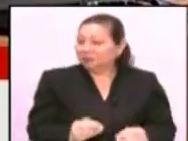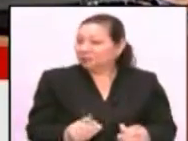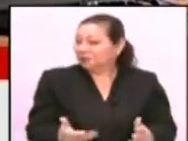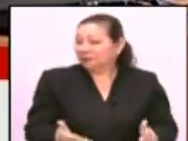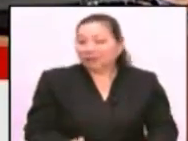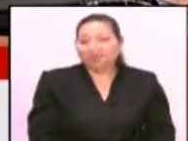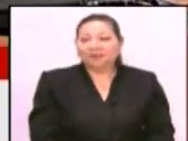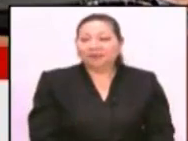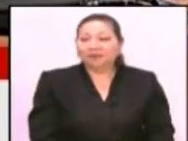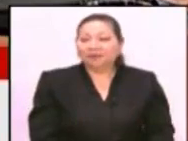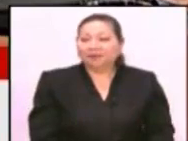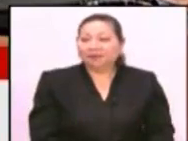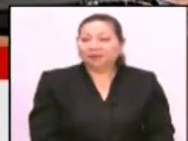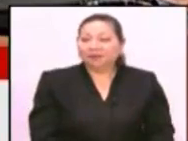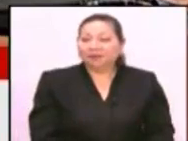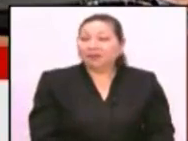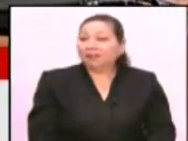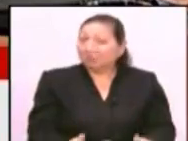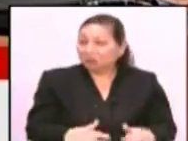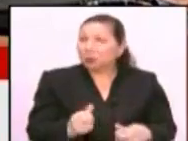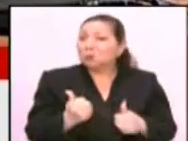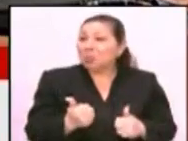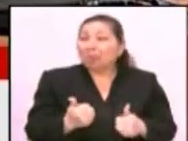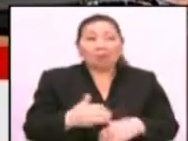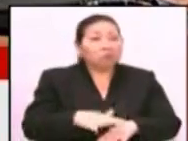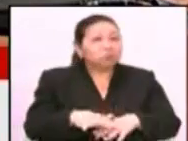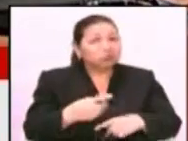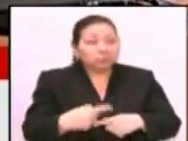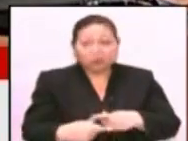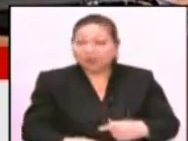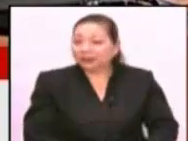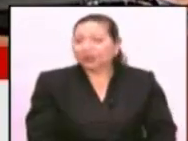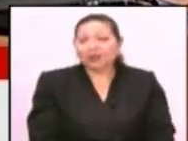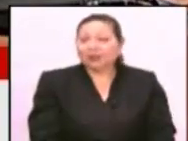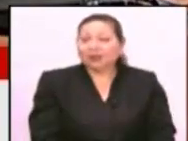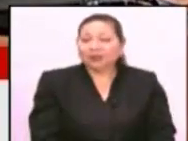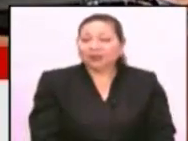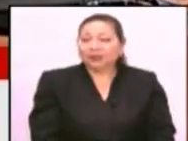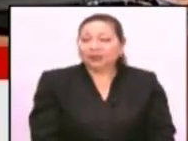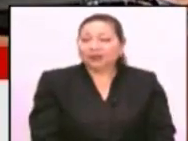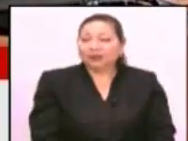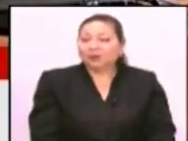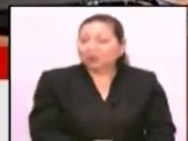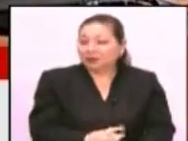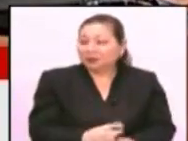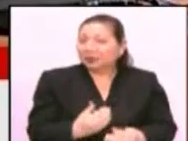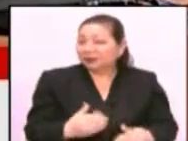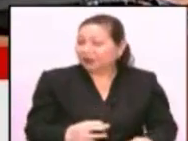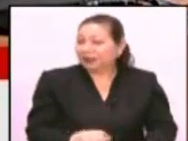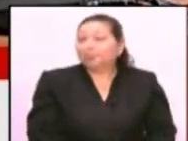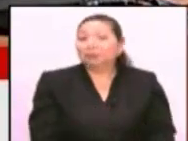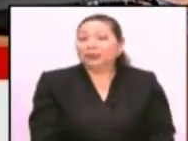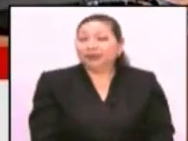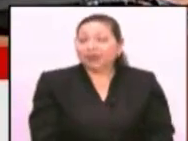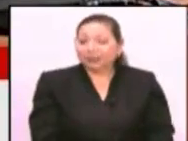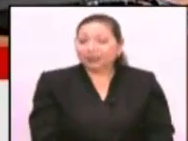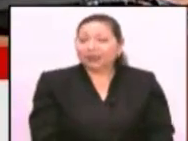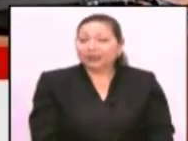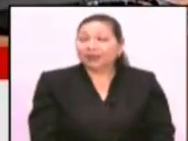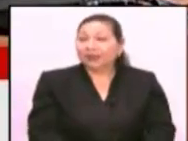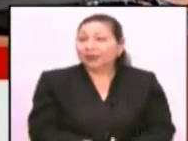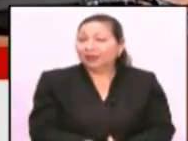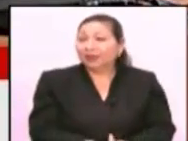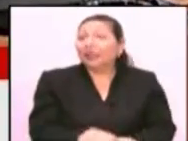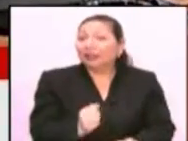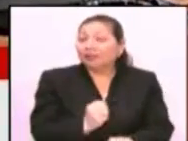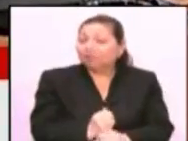Cusco, es increíble, es una factoría trabajando Cusco. No decimos que no tengamos problemas con seguridad, lo vamos a tener siempre, pero la verdad es que el interno que se